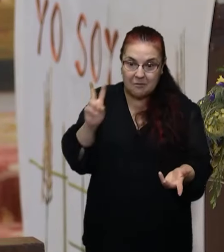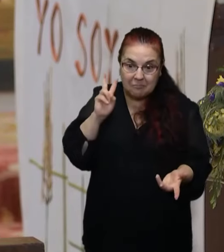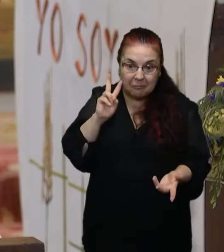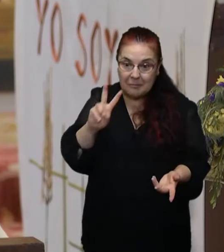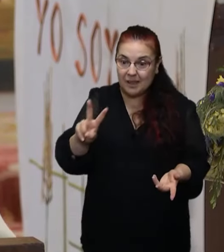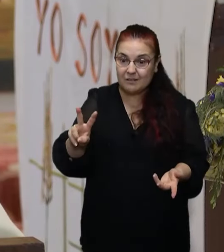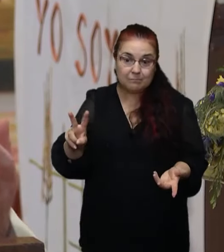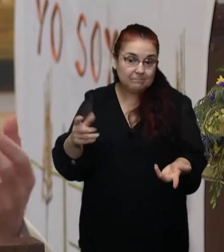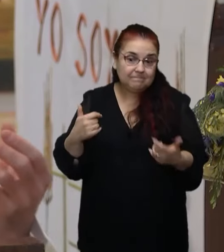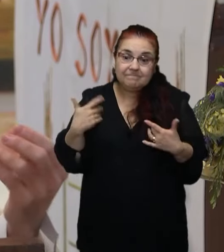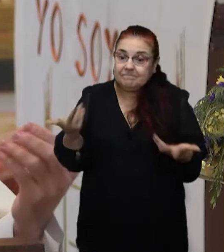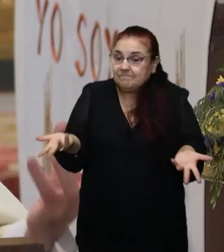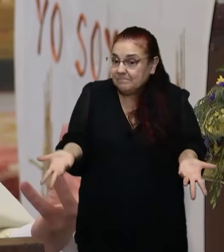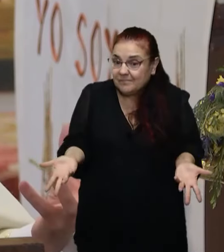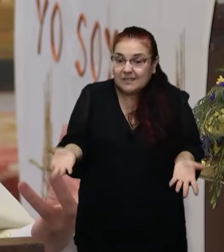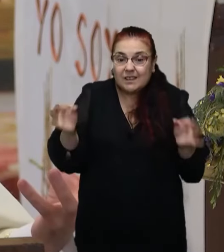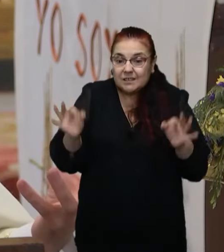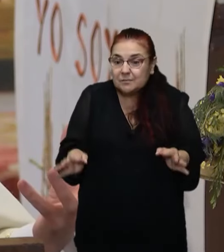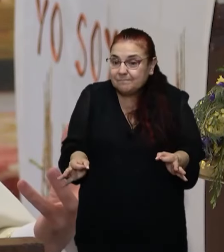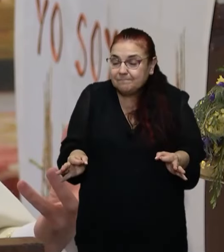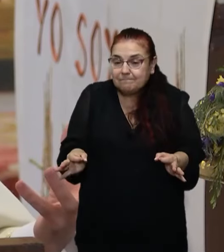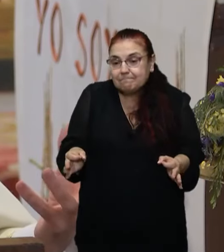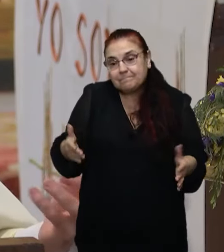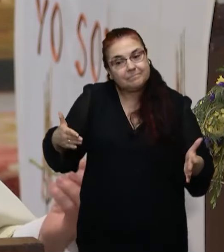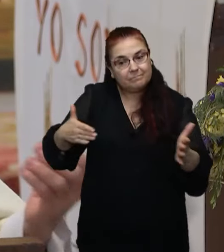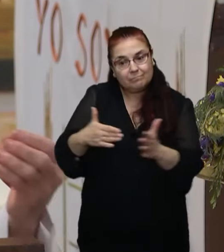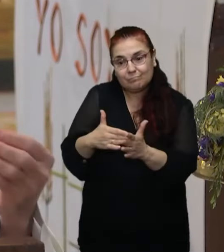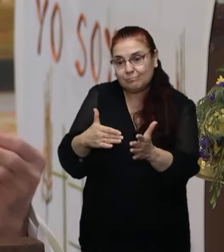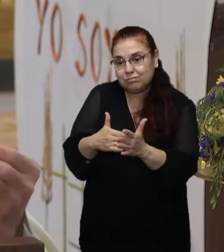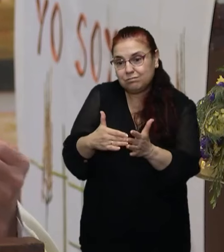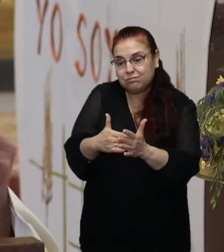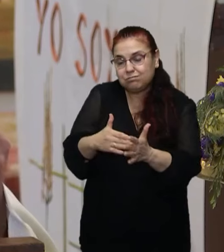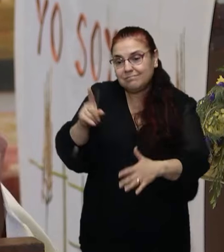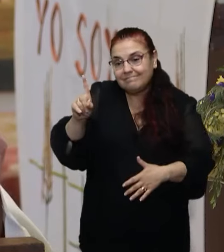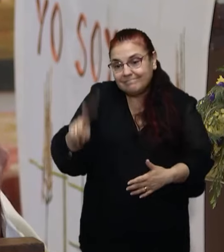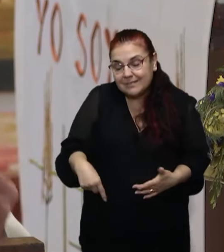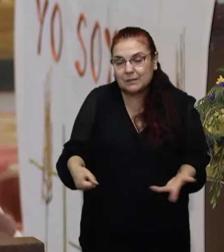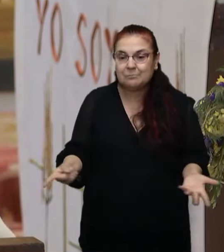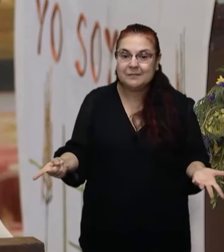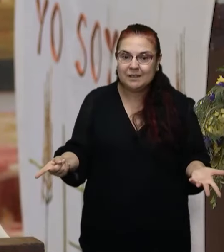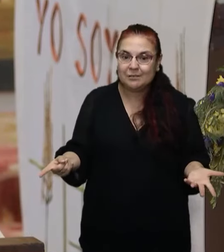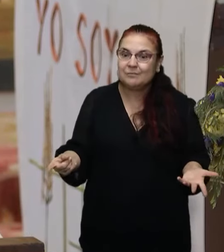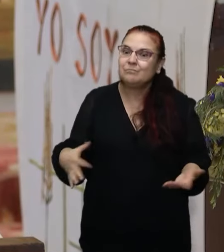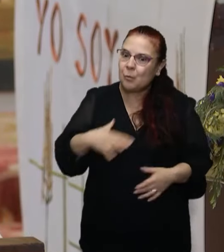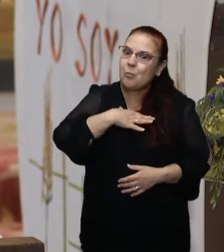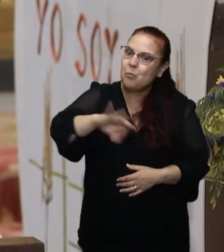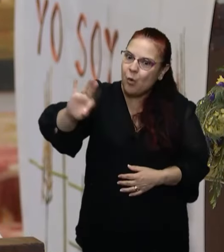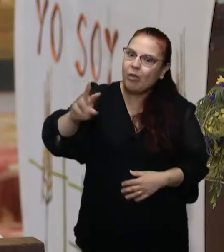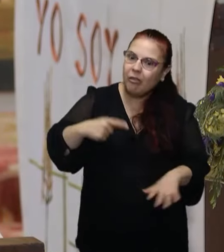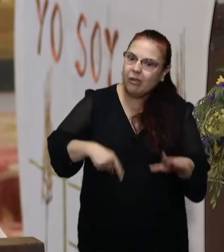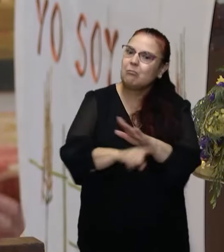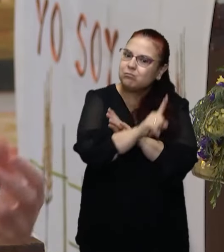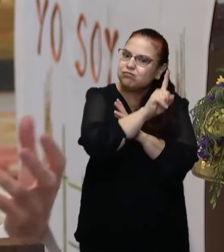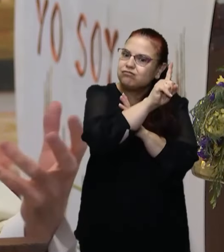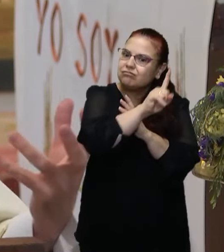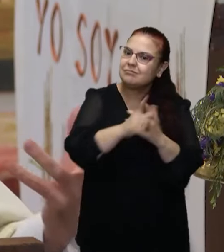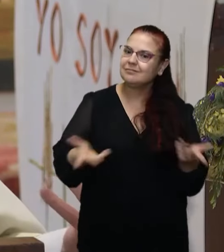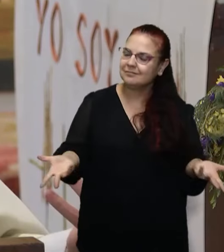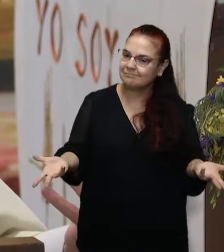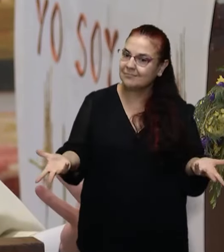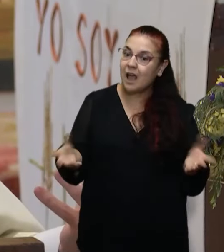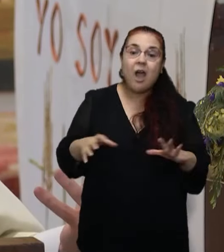son, con sus límites y también con sus posibilidades.